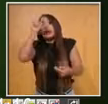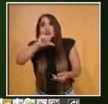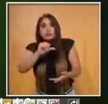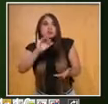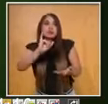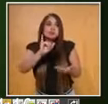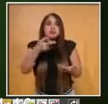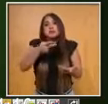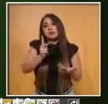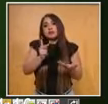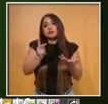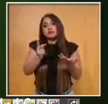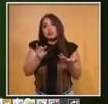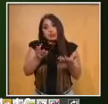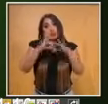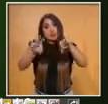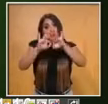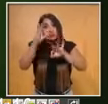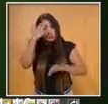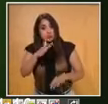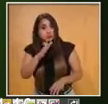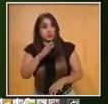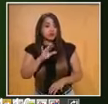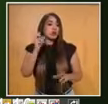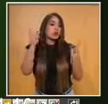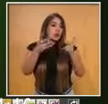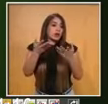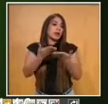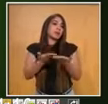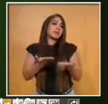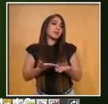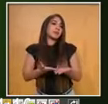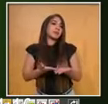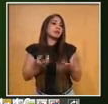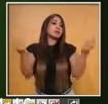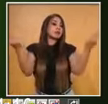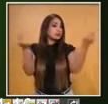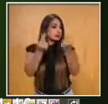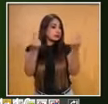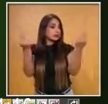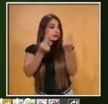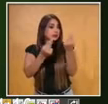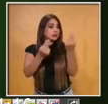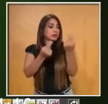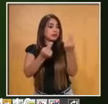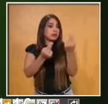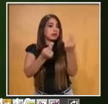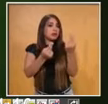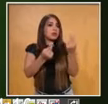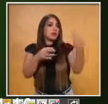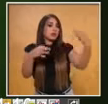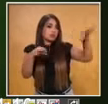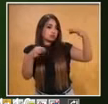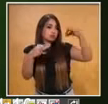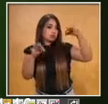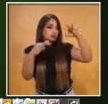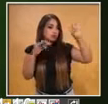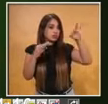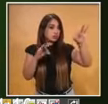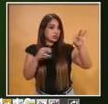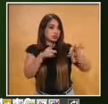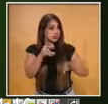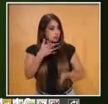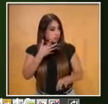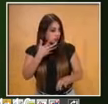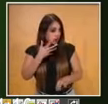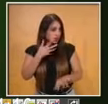aprendiendo. Muy bien, para esta ocasión vamos a necesitar hojas de libreta o de máquina. Si tienes hojas